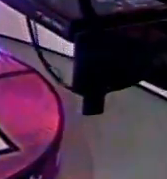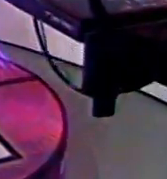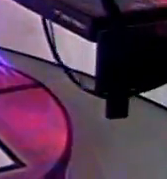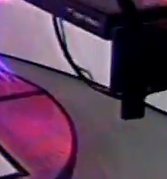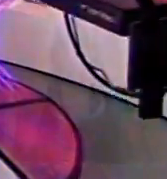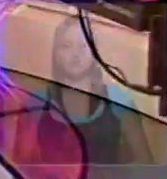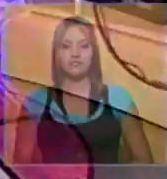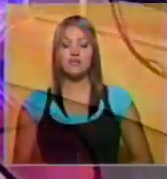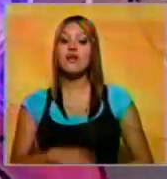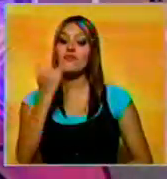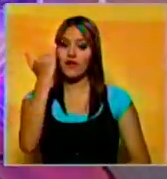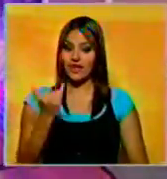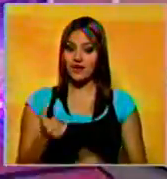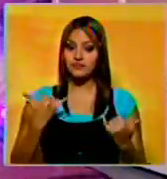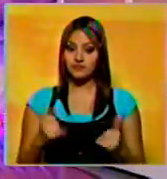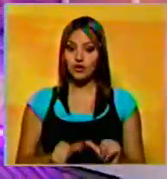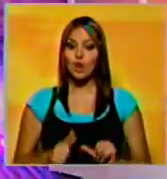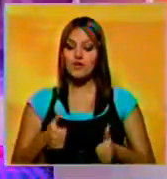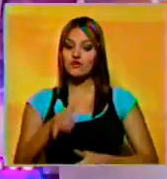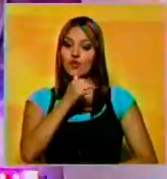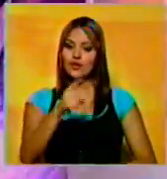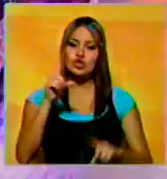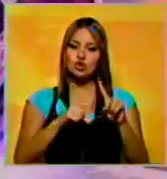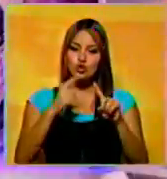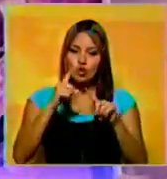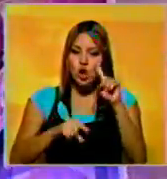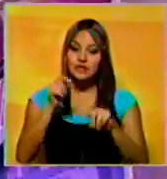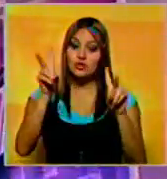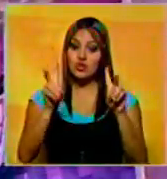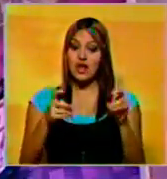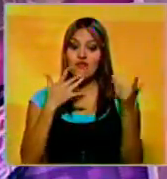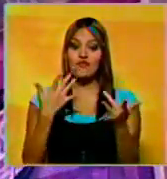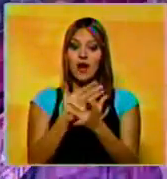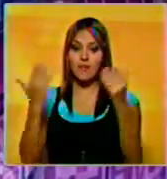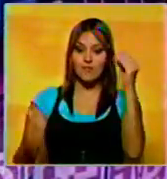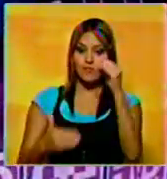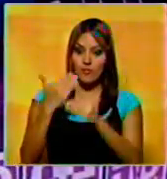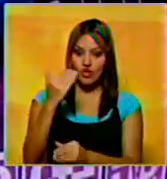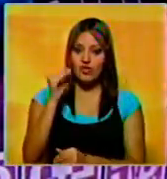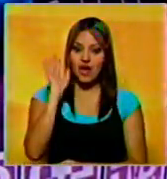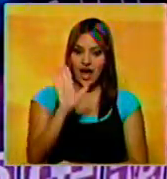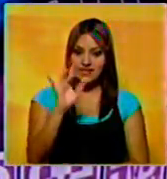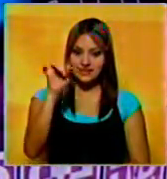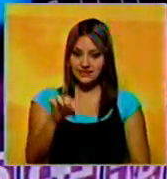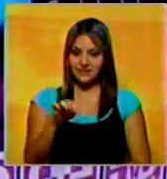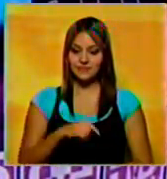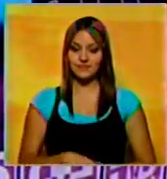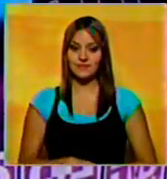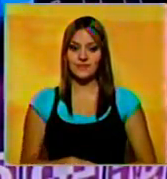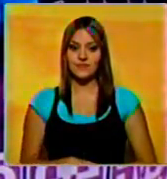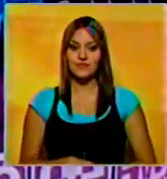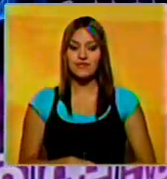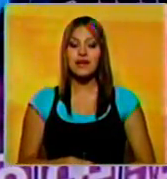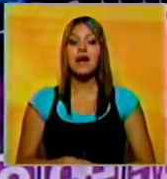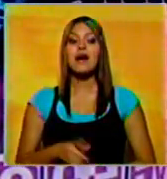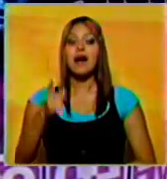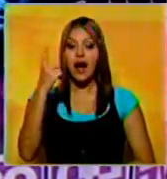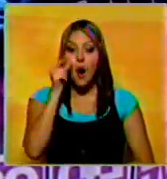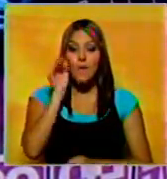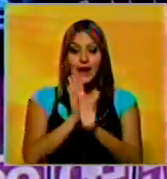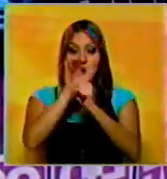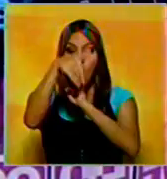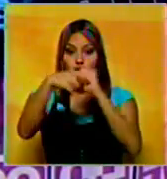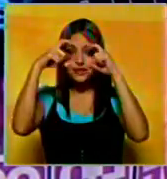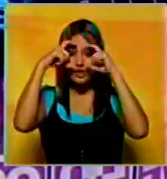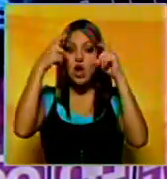Hola, ¿qué tal amigos? Yo soy Federica Guzmán y desde ya comenzamos nuestro acostumbrado recorrido por el mundo del entretenimiento aquí en Estrenos y Estrellas. El maestro José Antonio Abreu